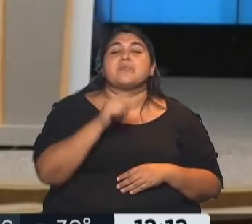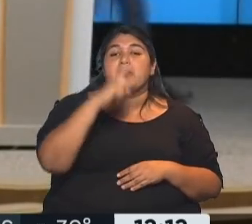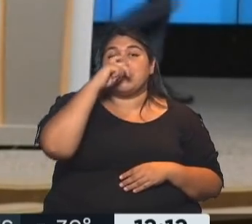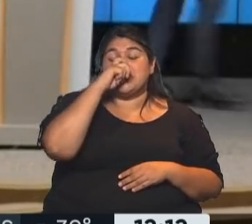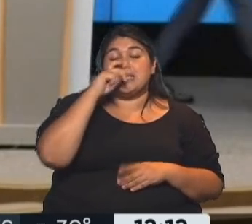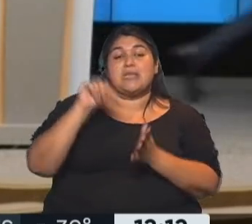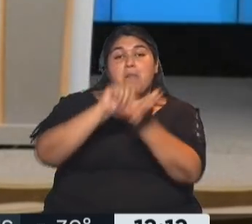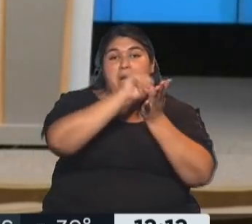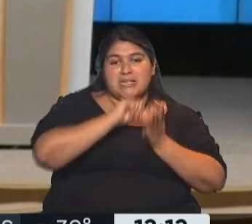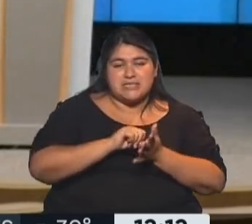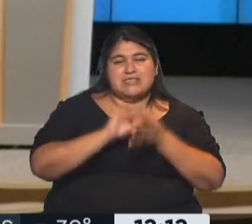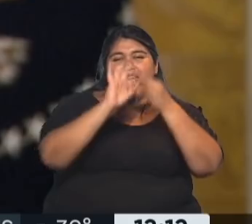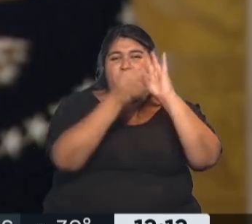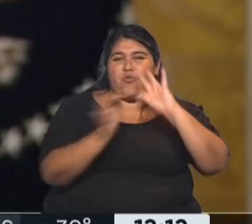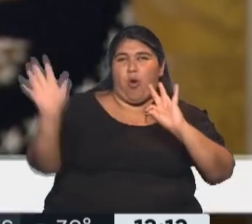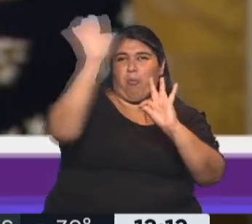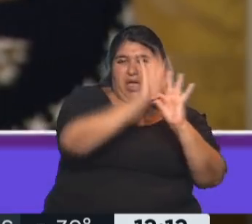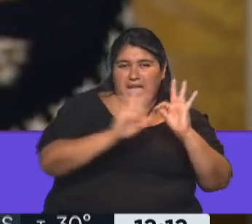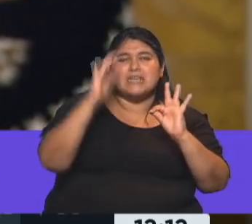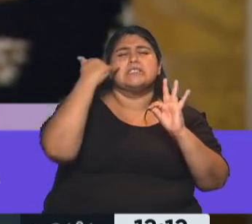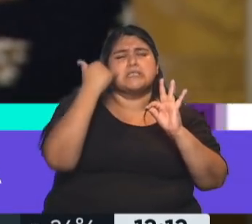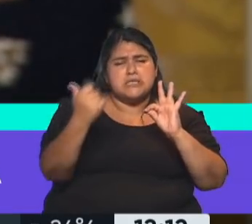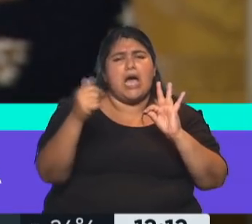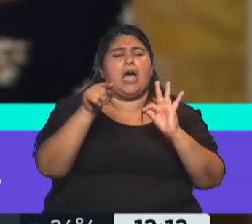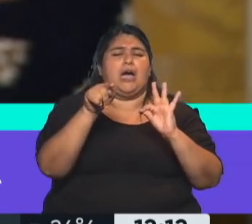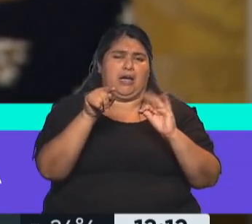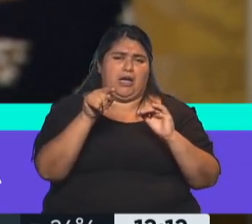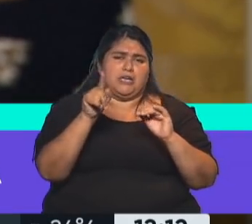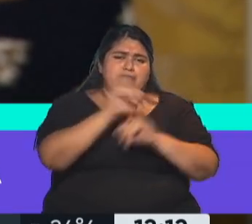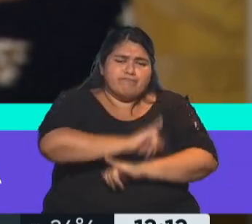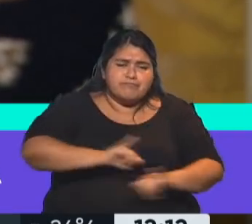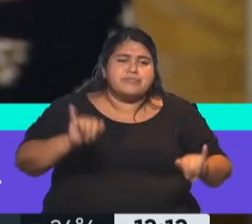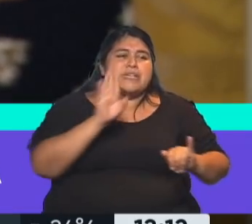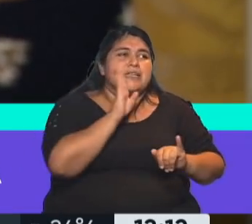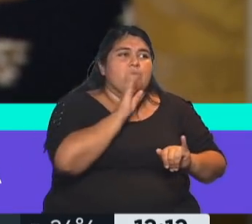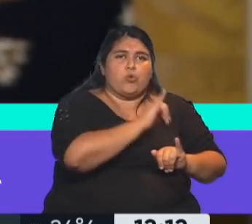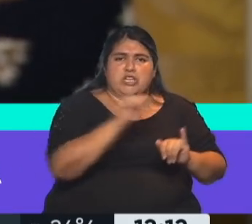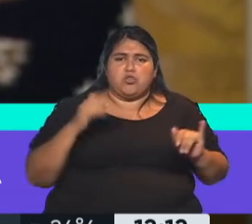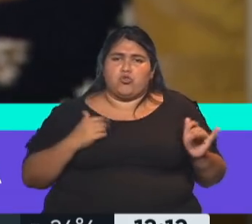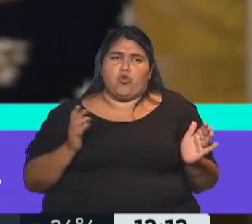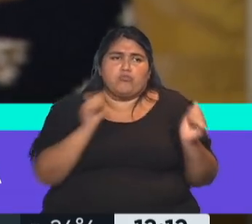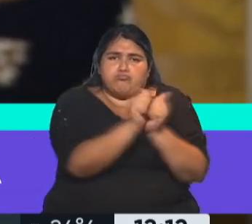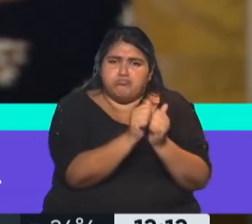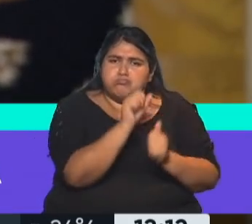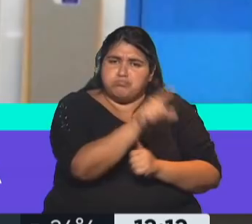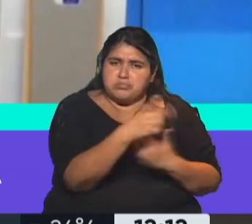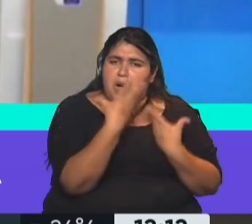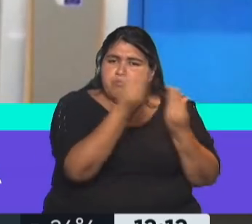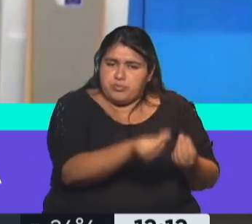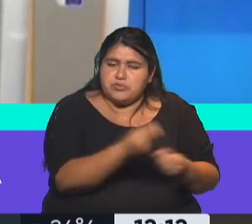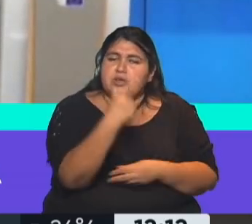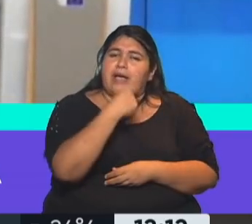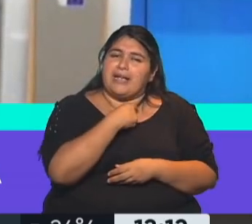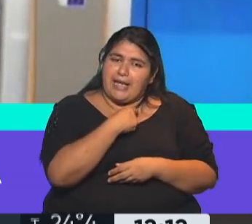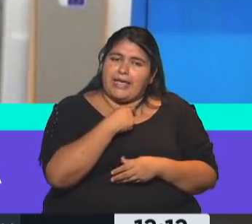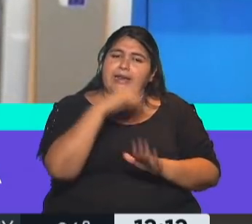Unión Europea se sumaron a las nuevas sanciones anunciadas por Estados Unidos y acordaron adoptar una